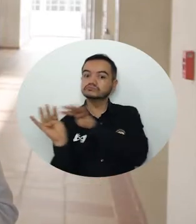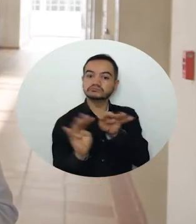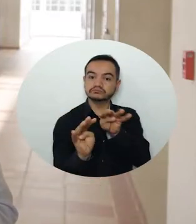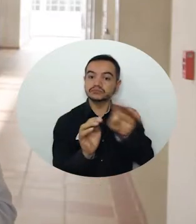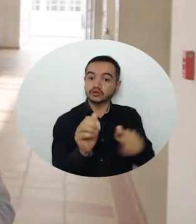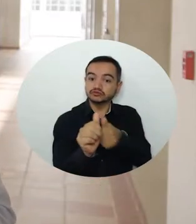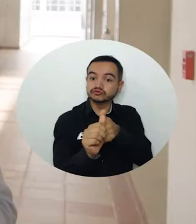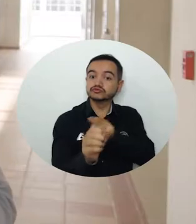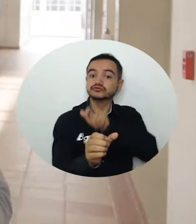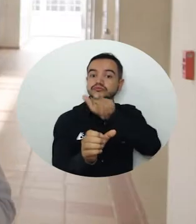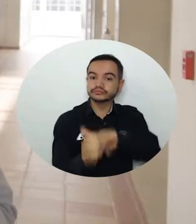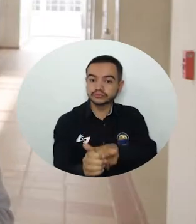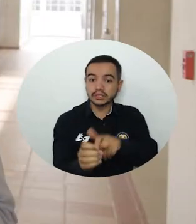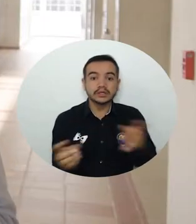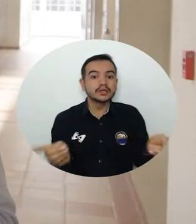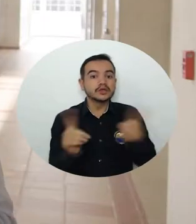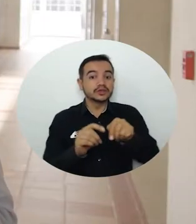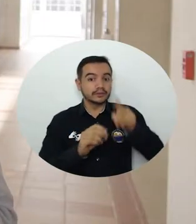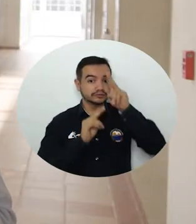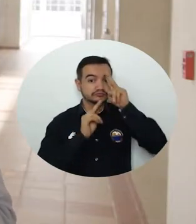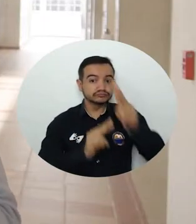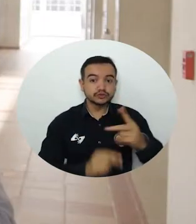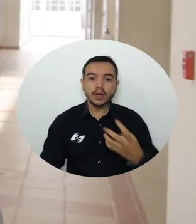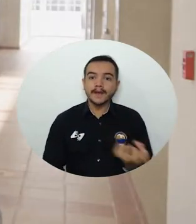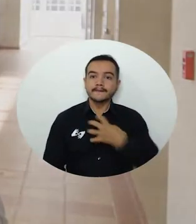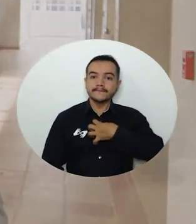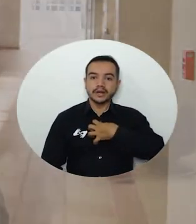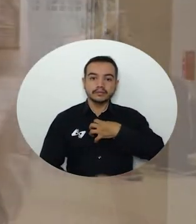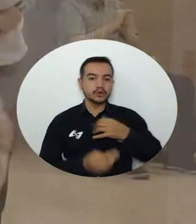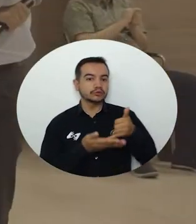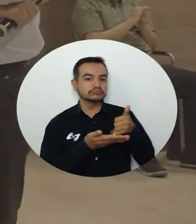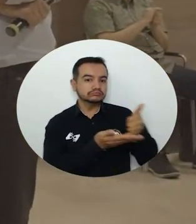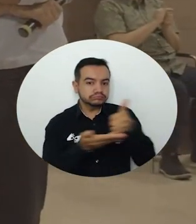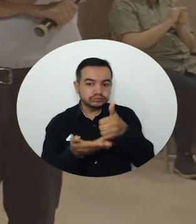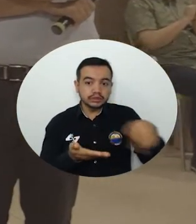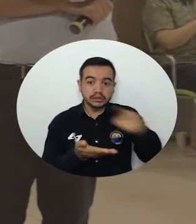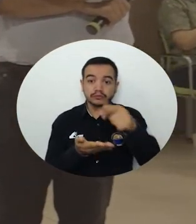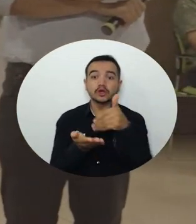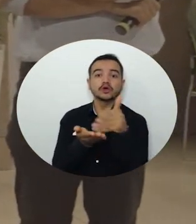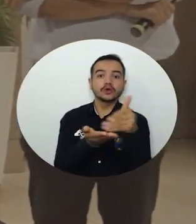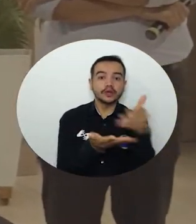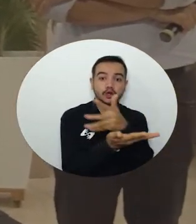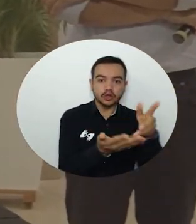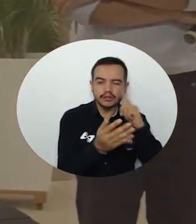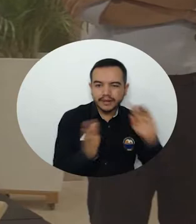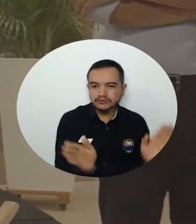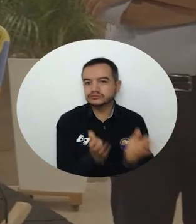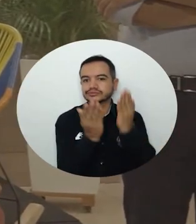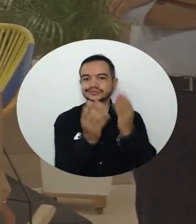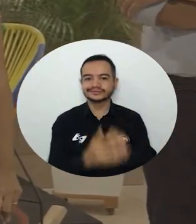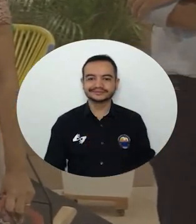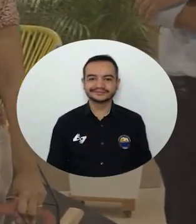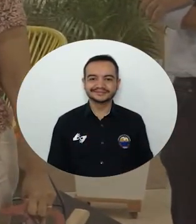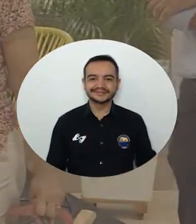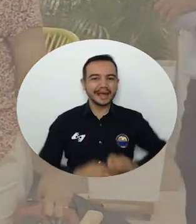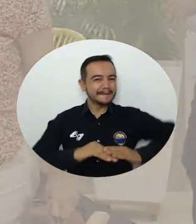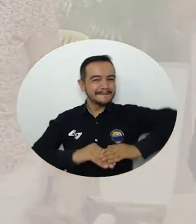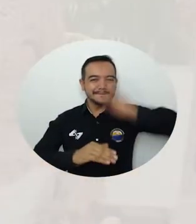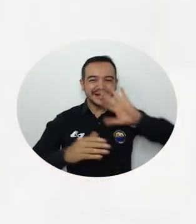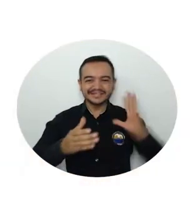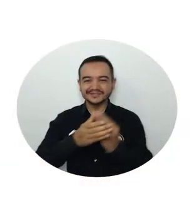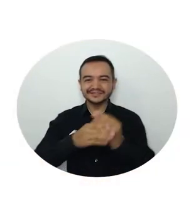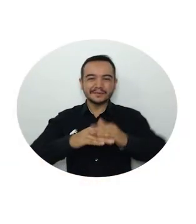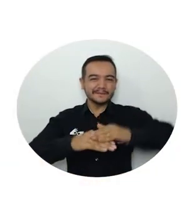sino también poder darles este reconocimiento en premio para que puedan comprar equipos, para que puedan hacer aún mejor. Aún más incluyente